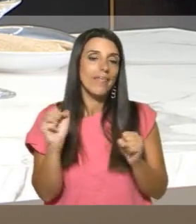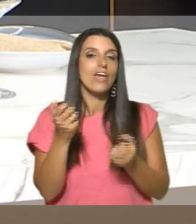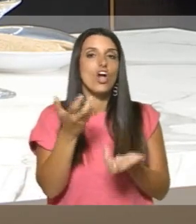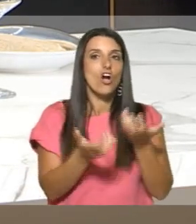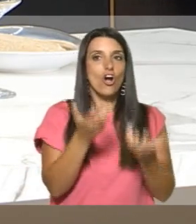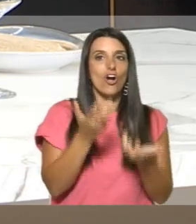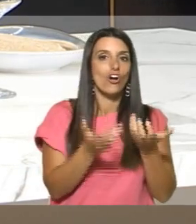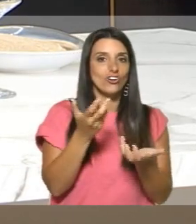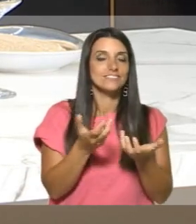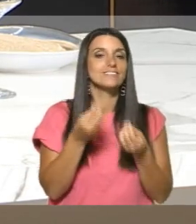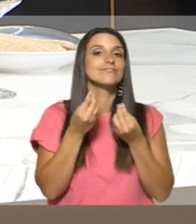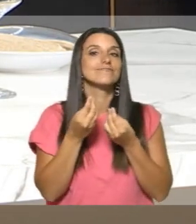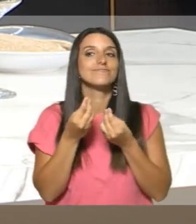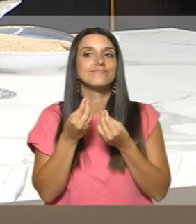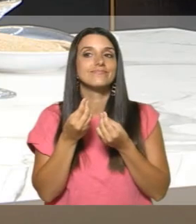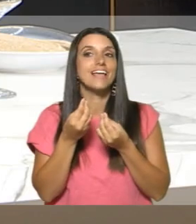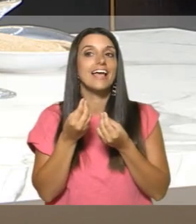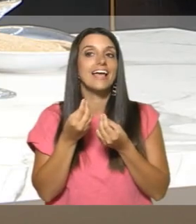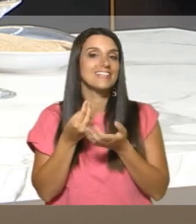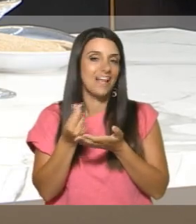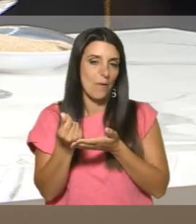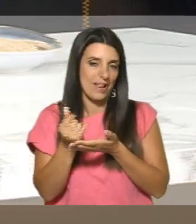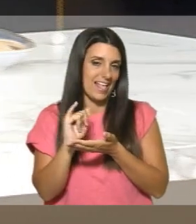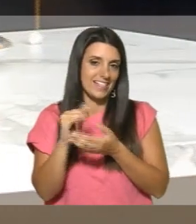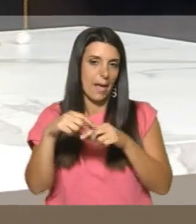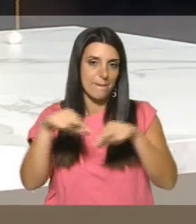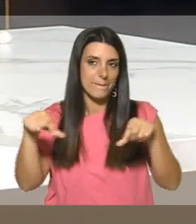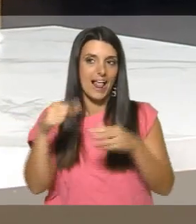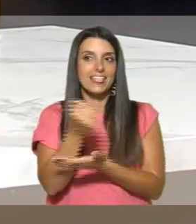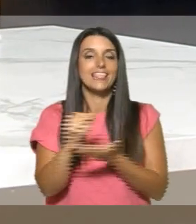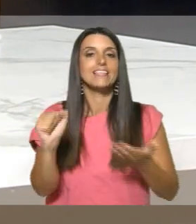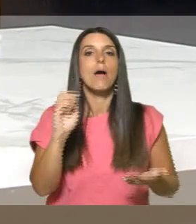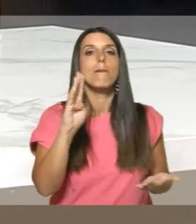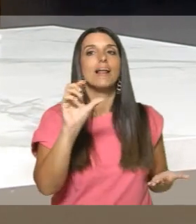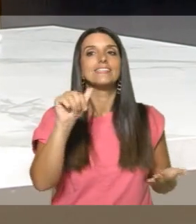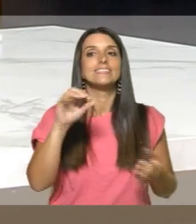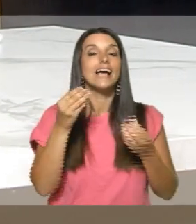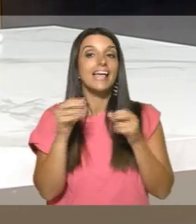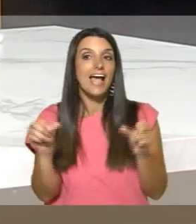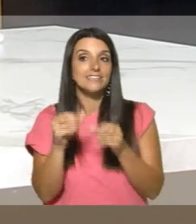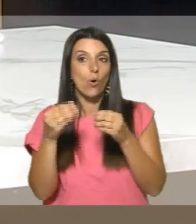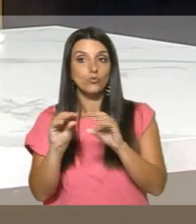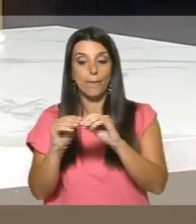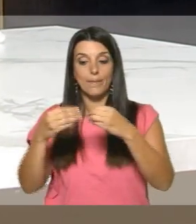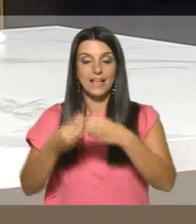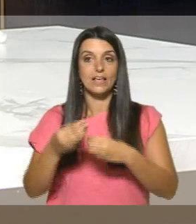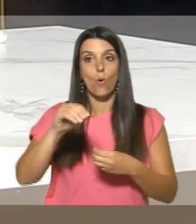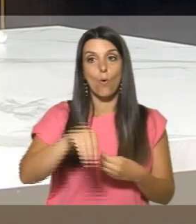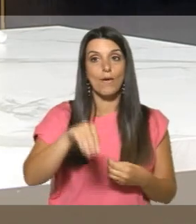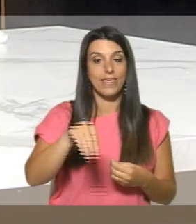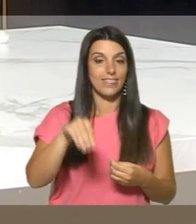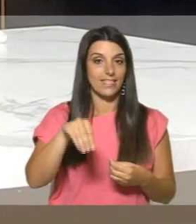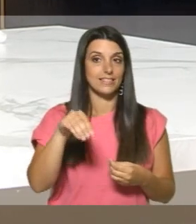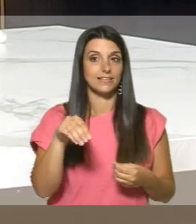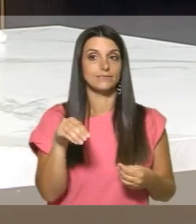el budín y esto hacer como un postre rapidito. Tengo el almíbar, las frutillas y la crema. ¿Qué vas a hacer con las plantillas? Las vas